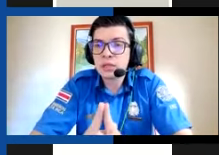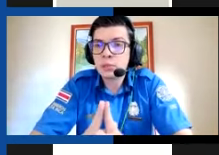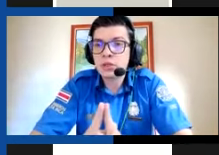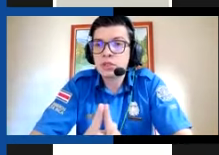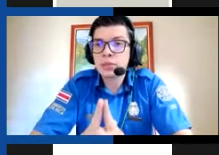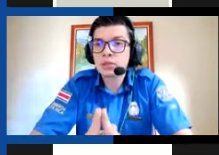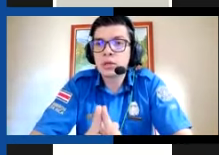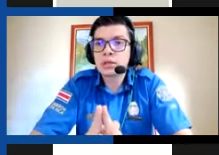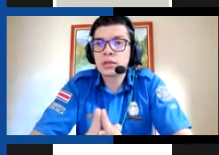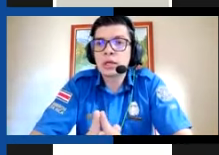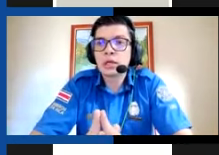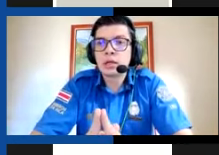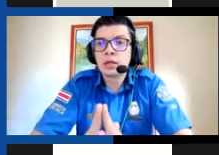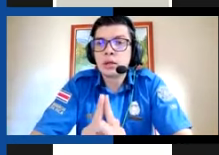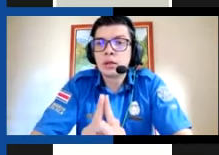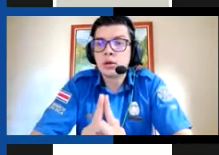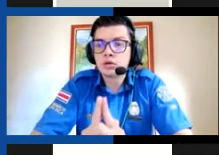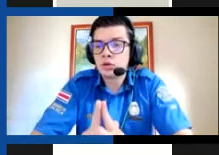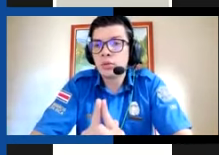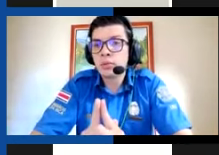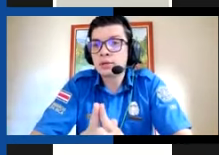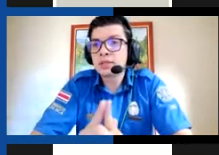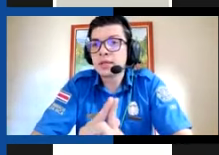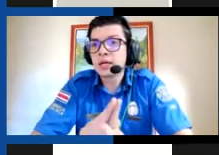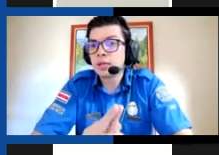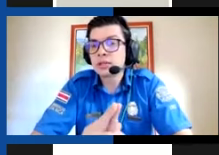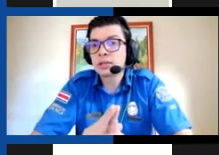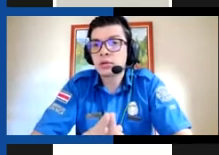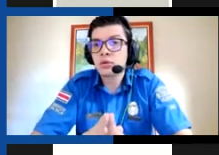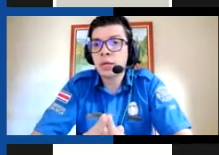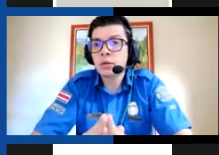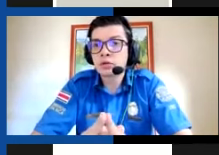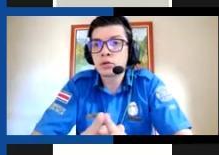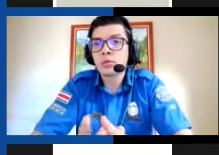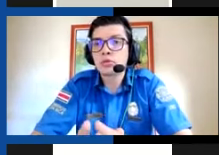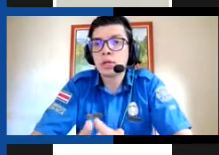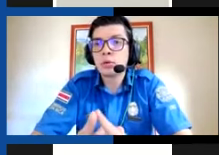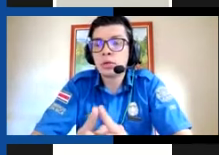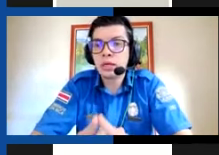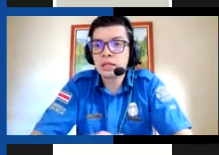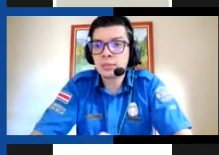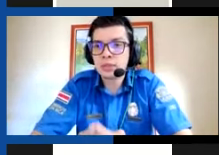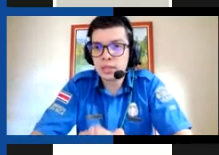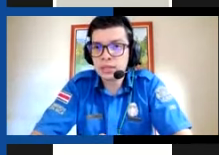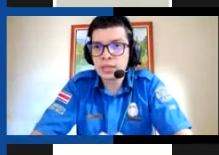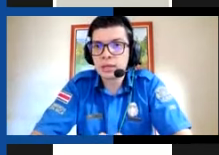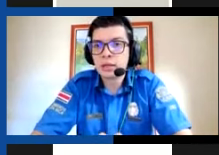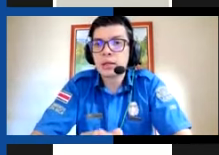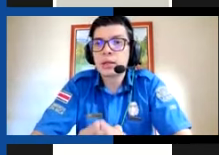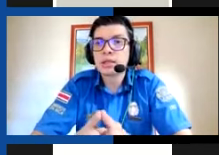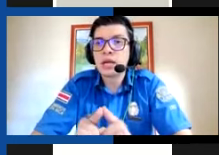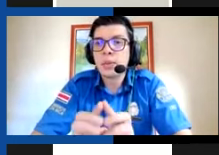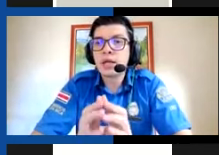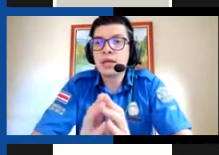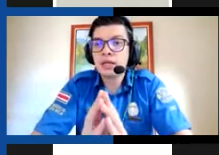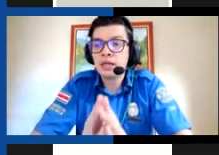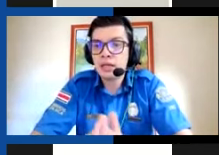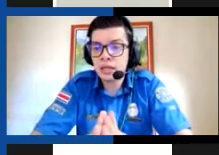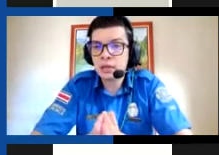este tipo de inspecciones no son los bomberos que están en una estación de bomberos, somos una unidad especializada que se